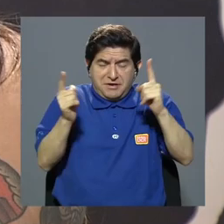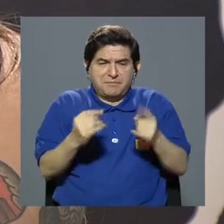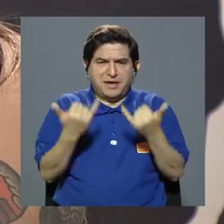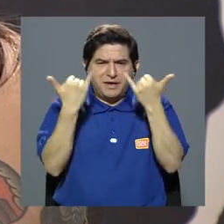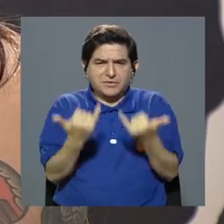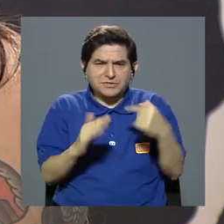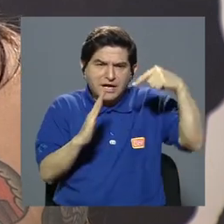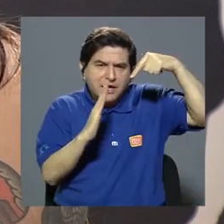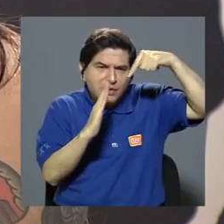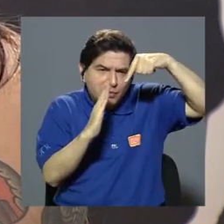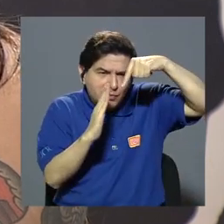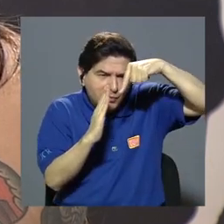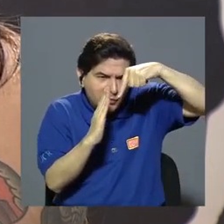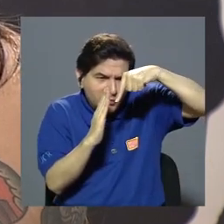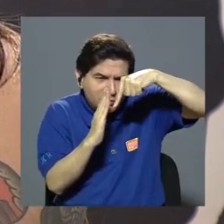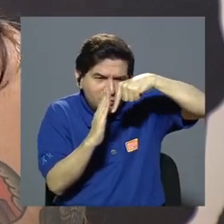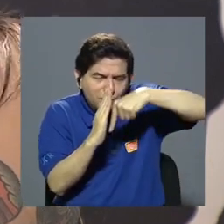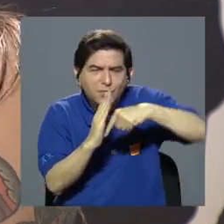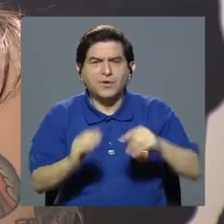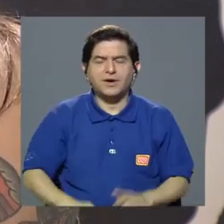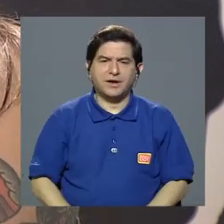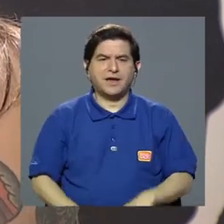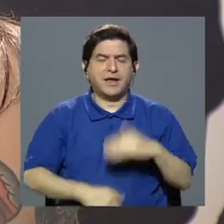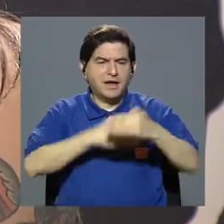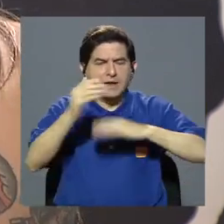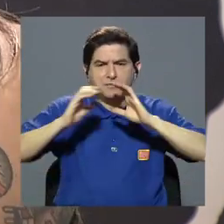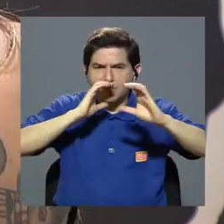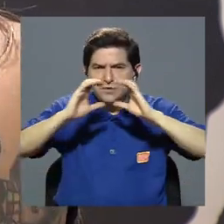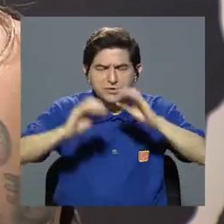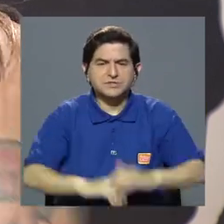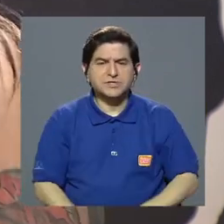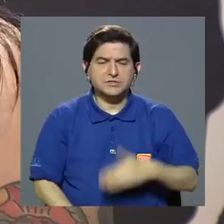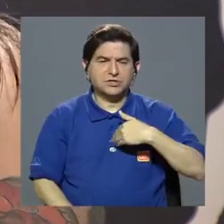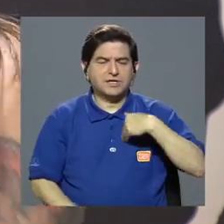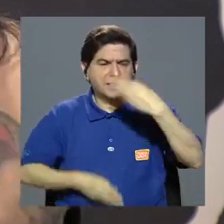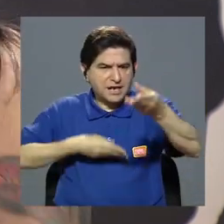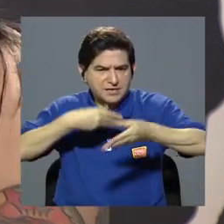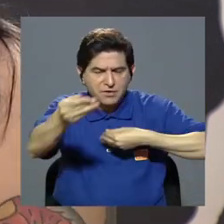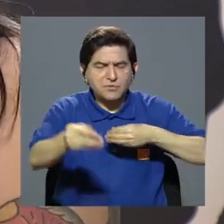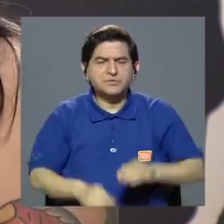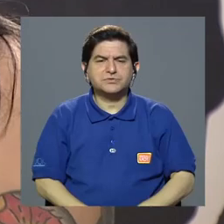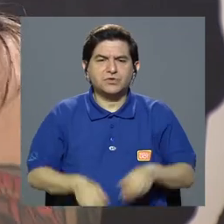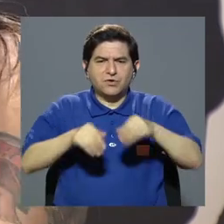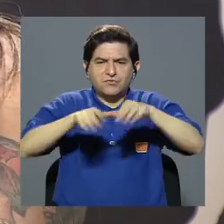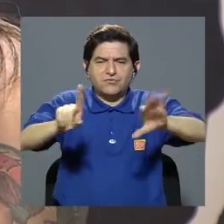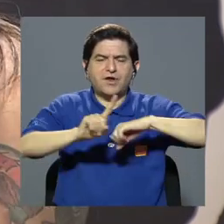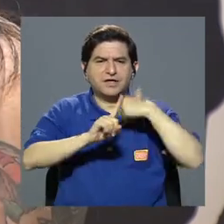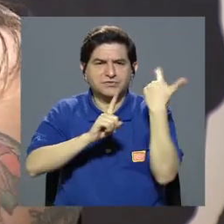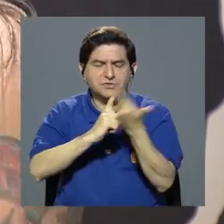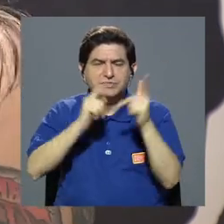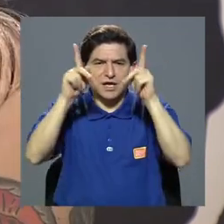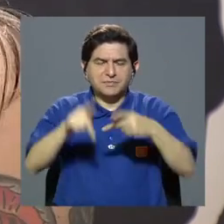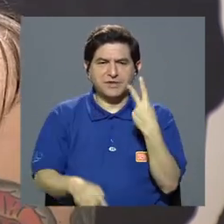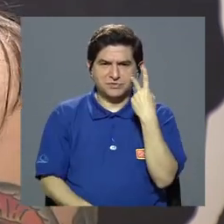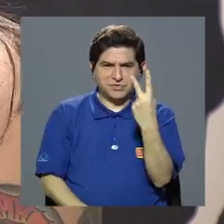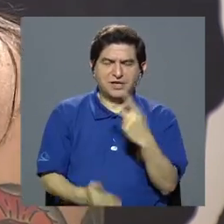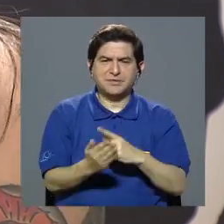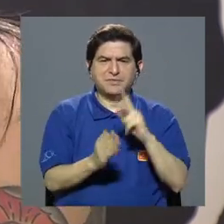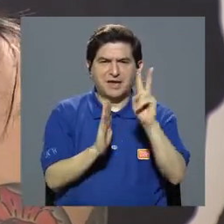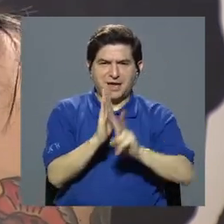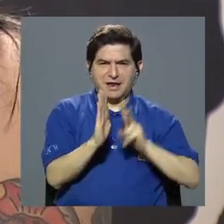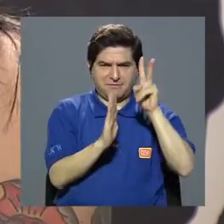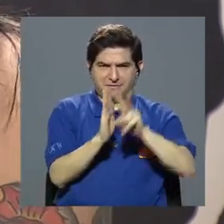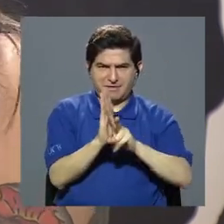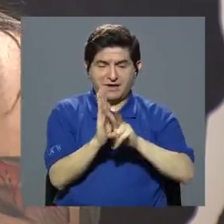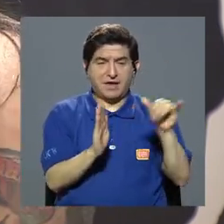entrando en la transmisión verdad conforme tenemos el feedback de redes sociales de los de los que nos están viendo los